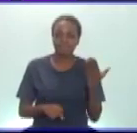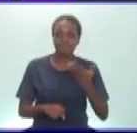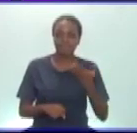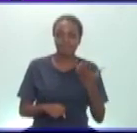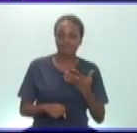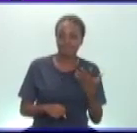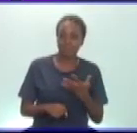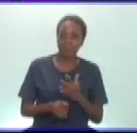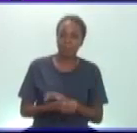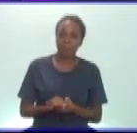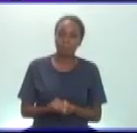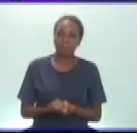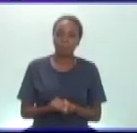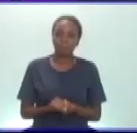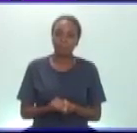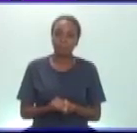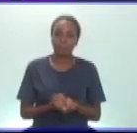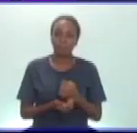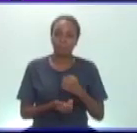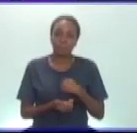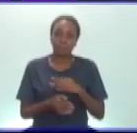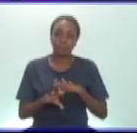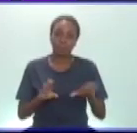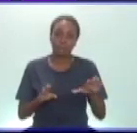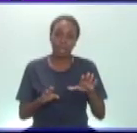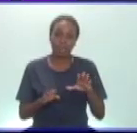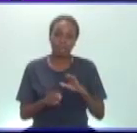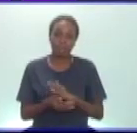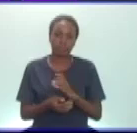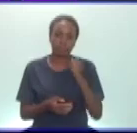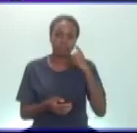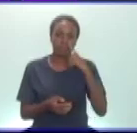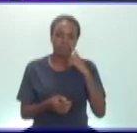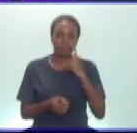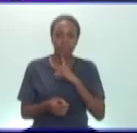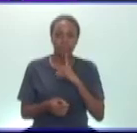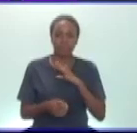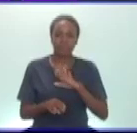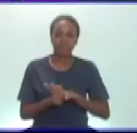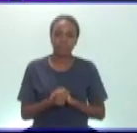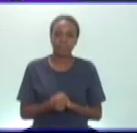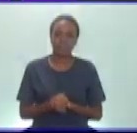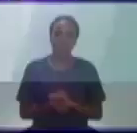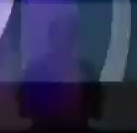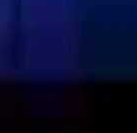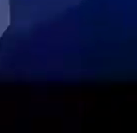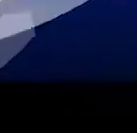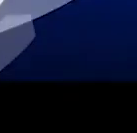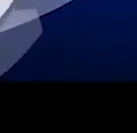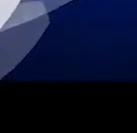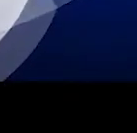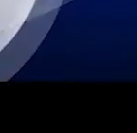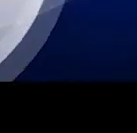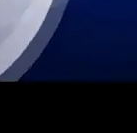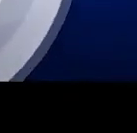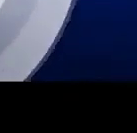es terrible. Yo con estas palabras me despido hasta el próximo viernes. Los quiero mucho. Hasta pronto.